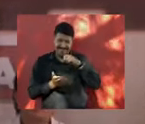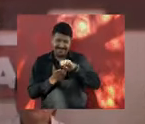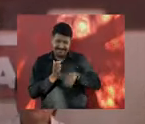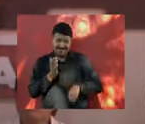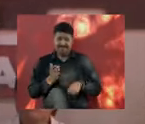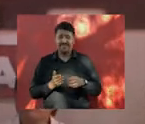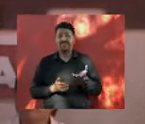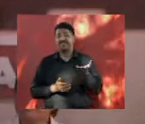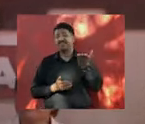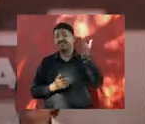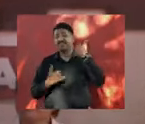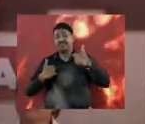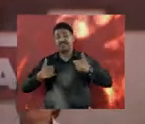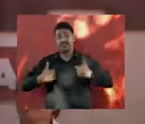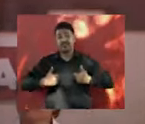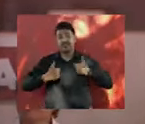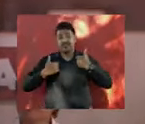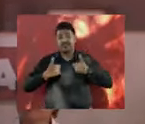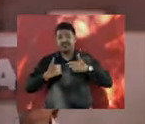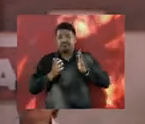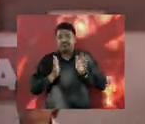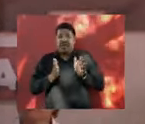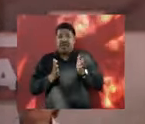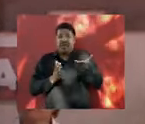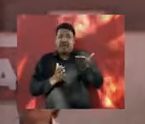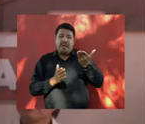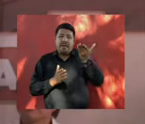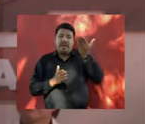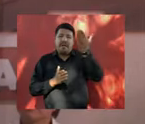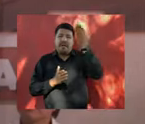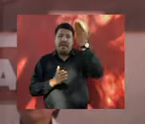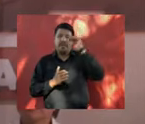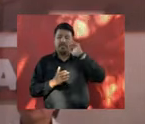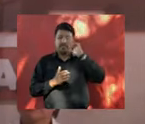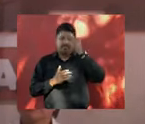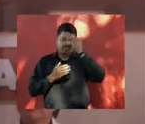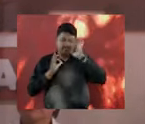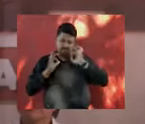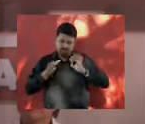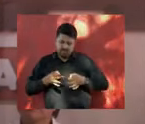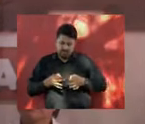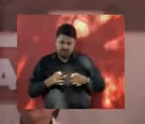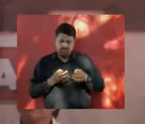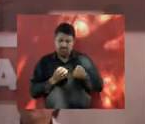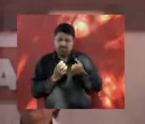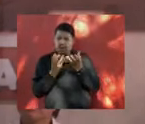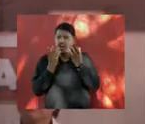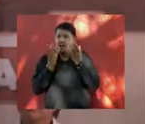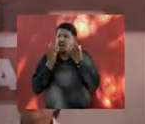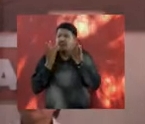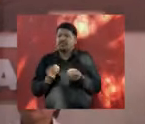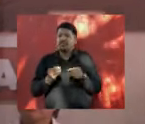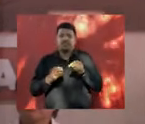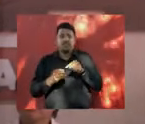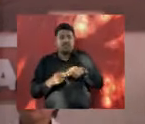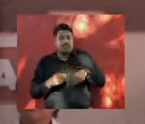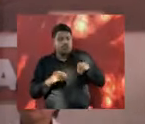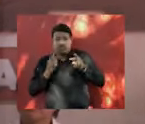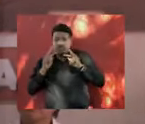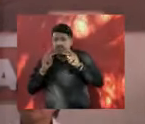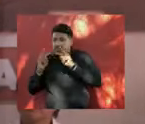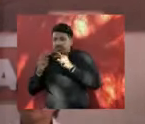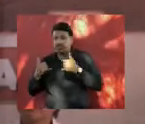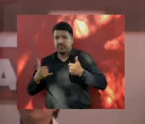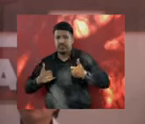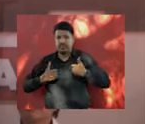fui joven hace un rato, pero me recordé ahora que vi a tantas y tantos jóvenes. ¿Con quién están